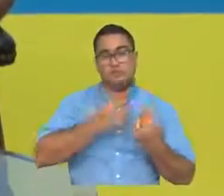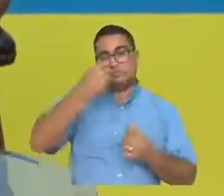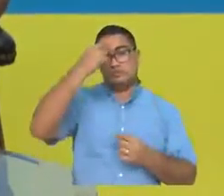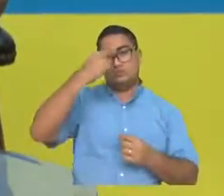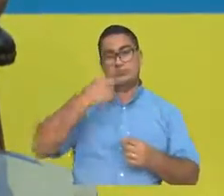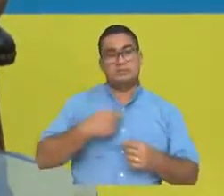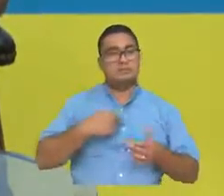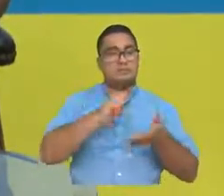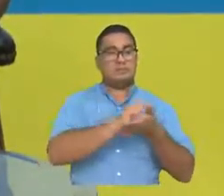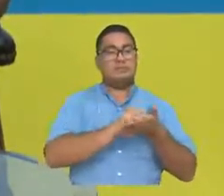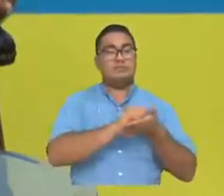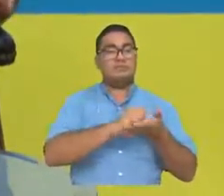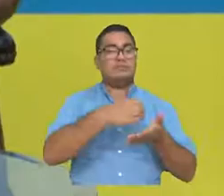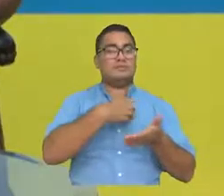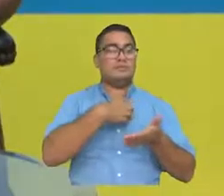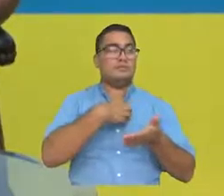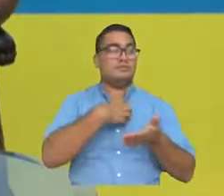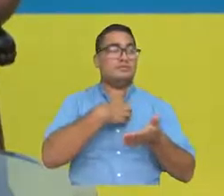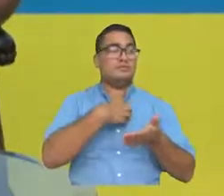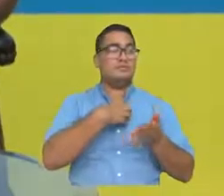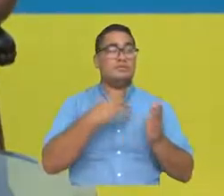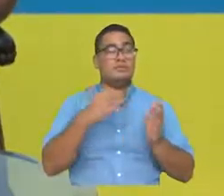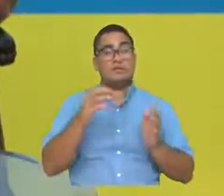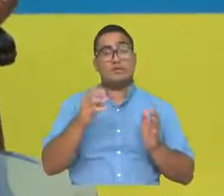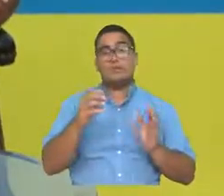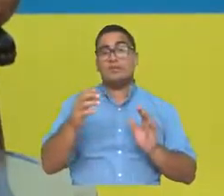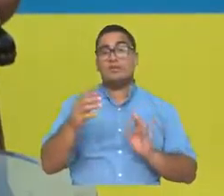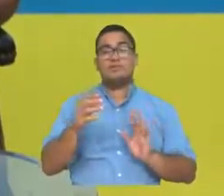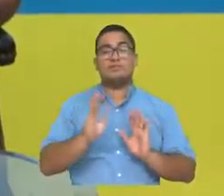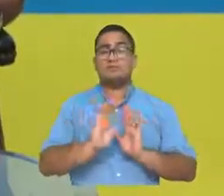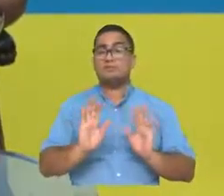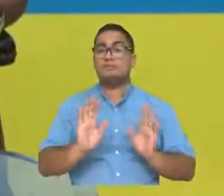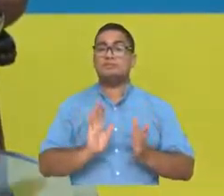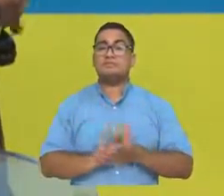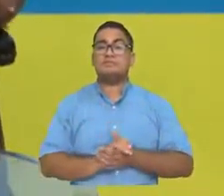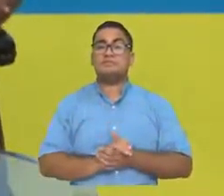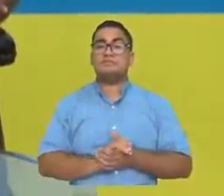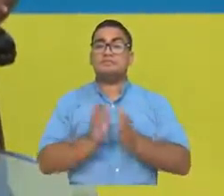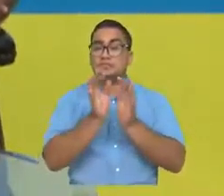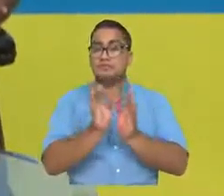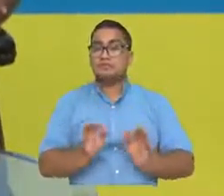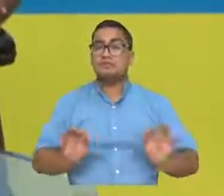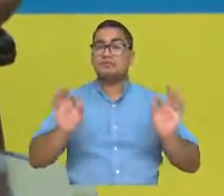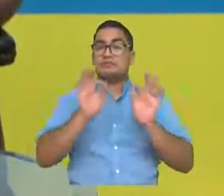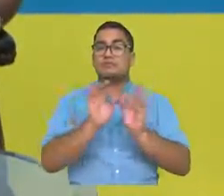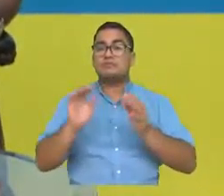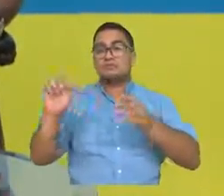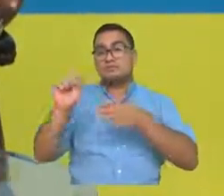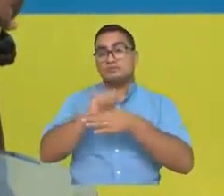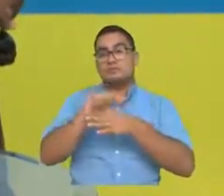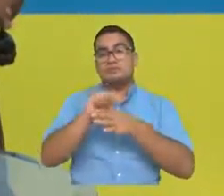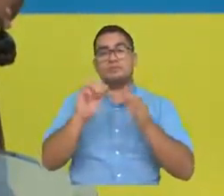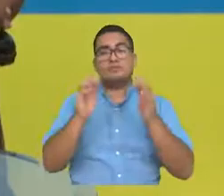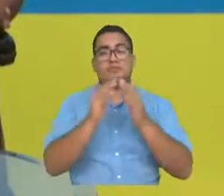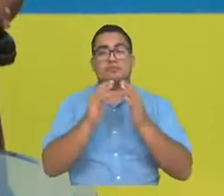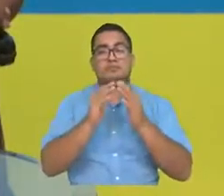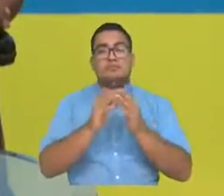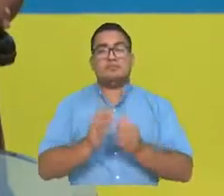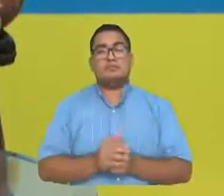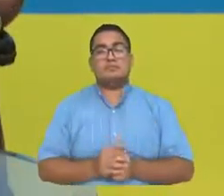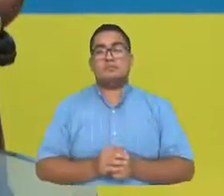enfermo, voy a ocupar, precisamente como no sé si estoy enfermo, voy a ocupar mi vaso, mi cuchara, mi